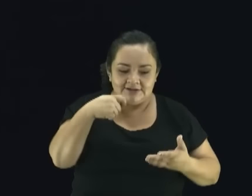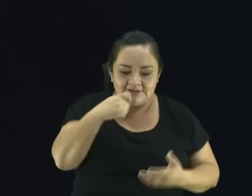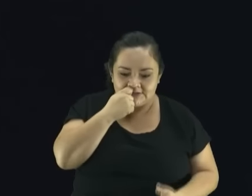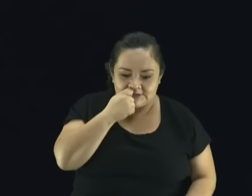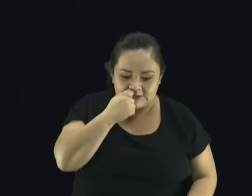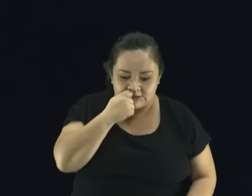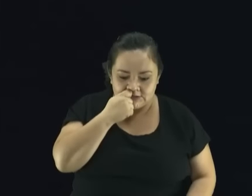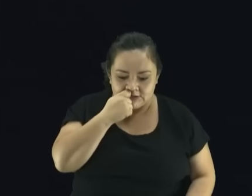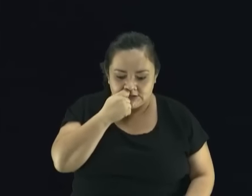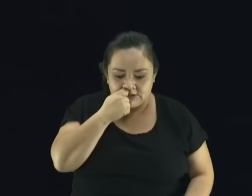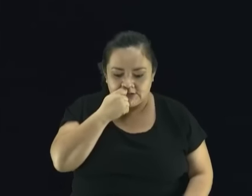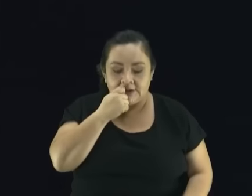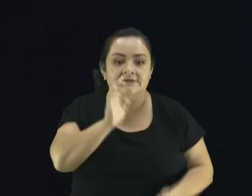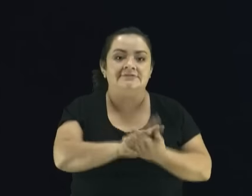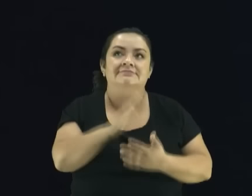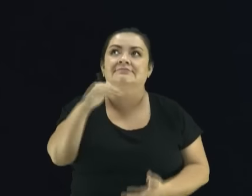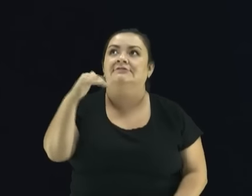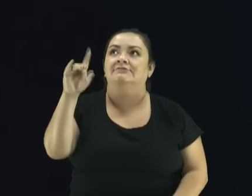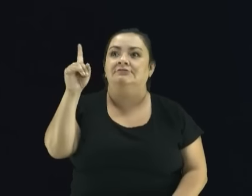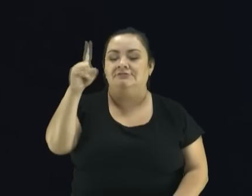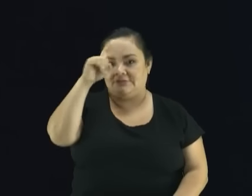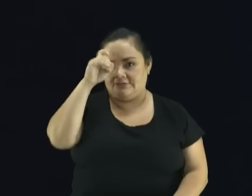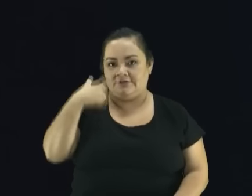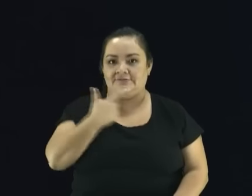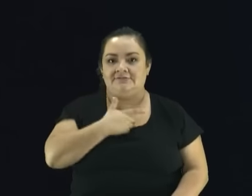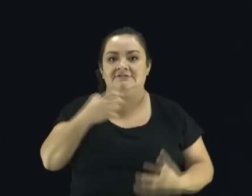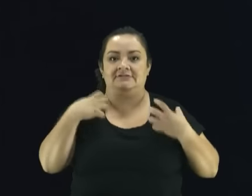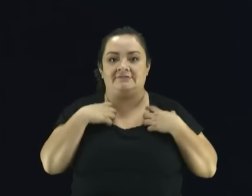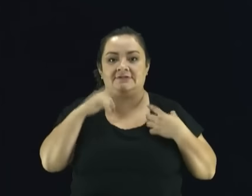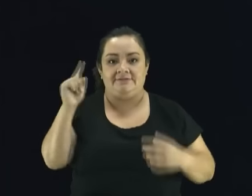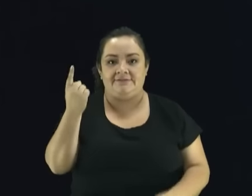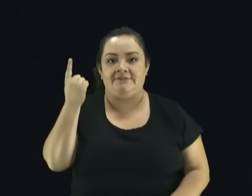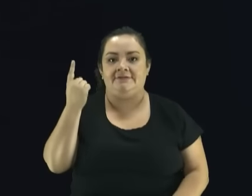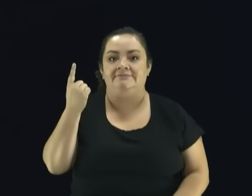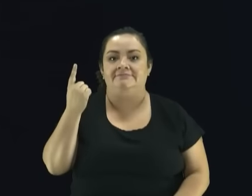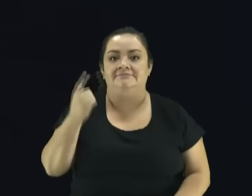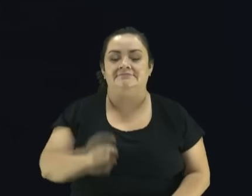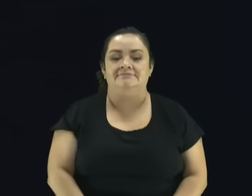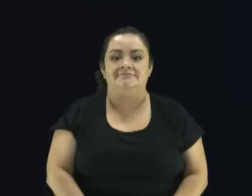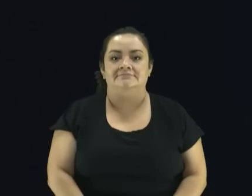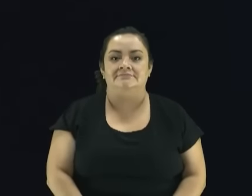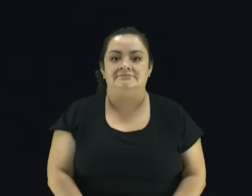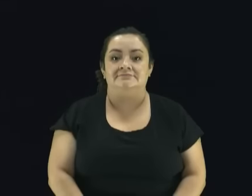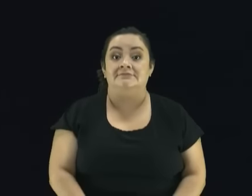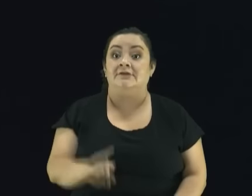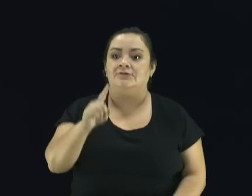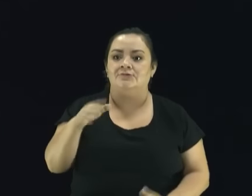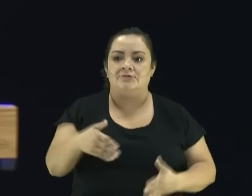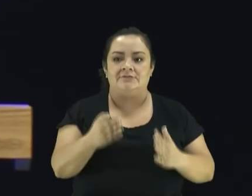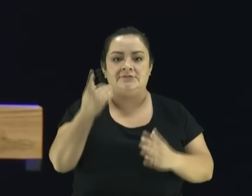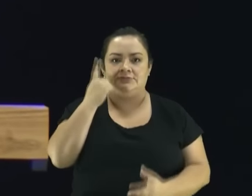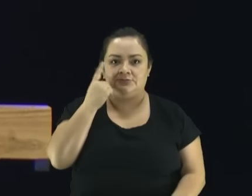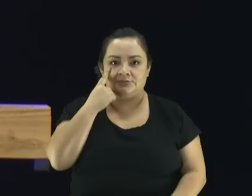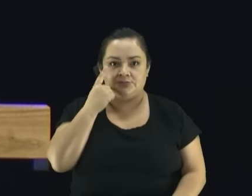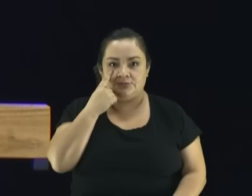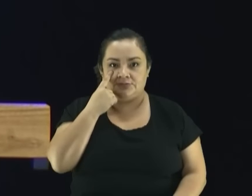día de hoy es el espíritu santo de Dios trabajando en tu vida dos razones la primera para que enmiendas el